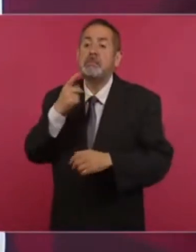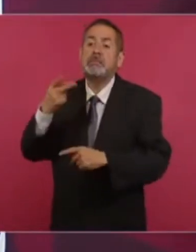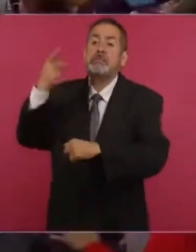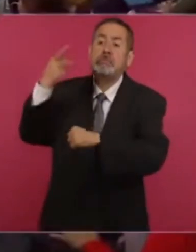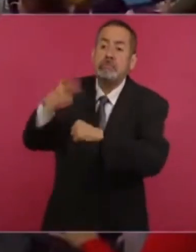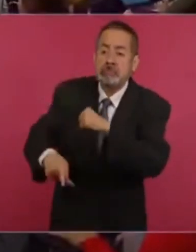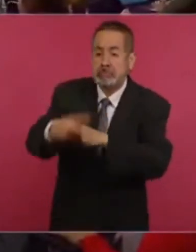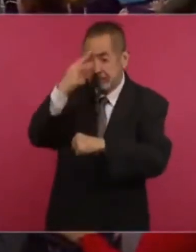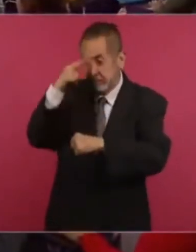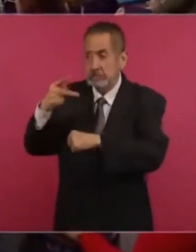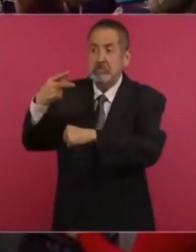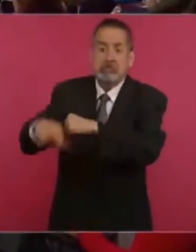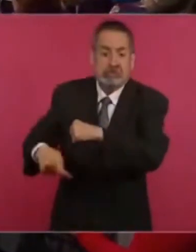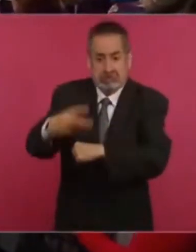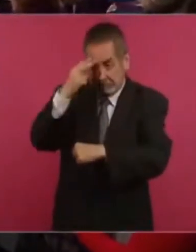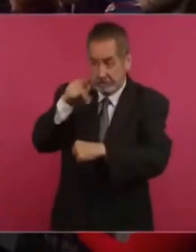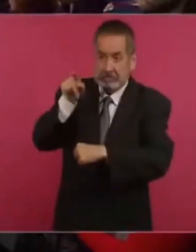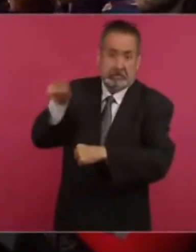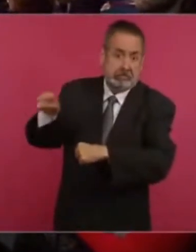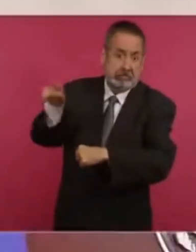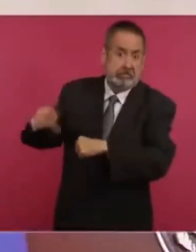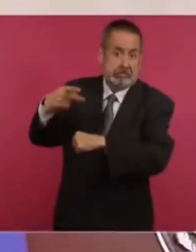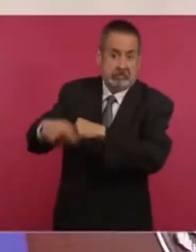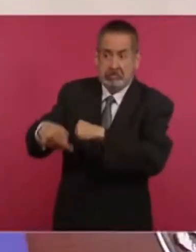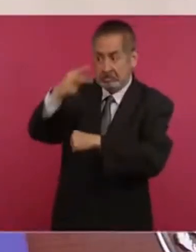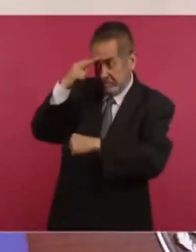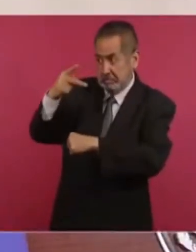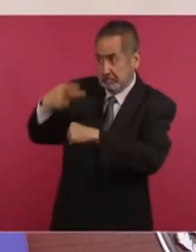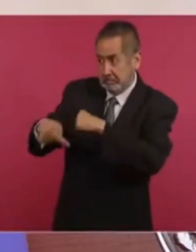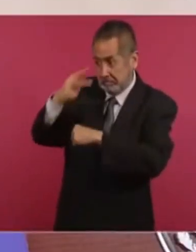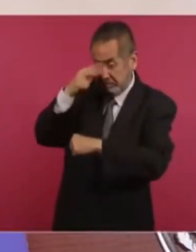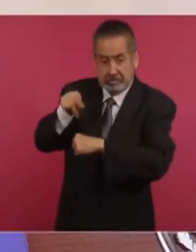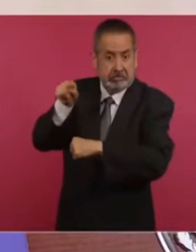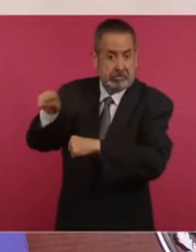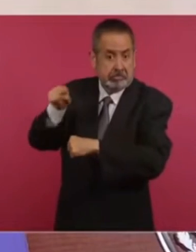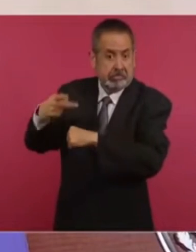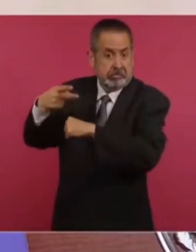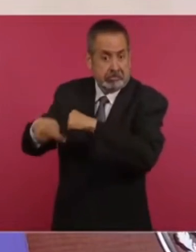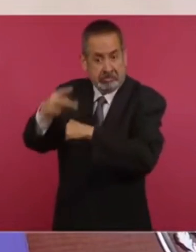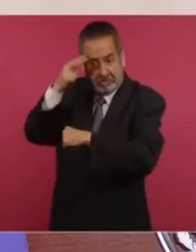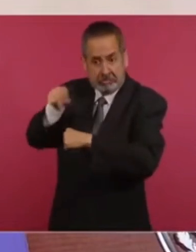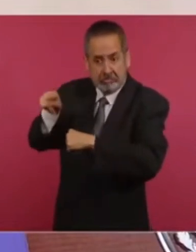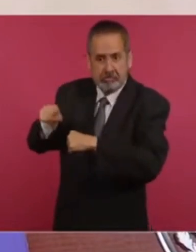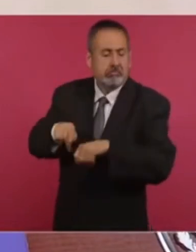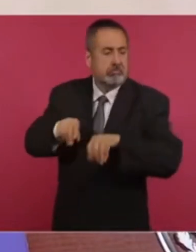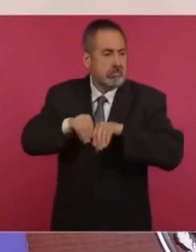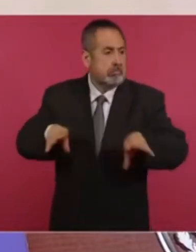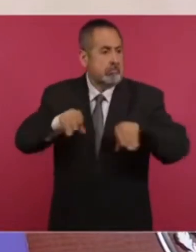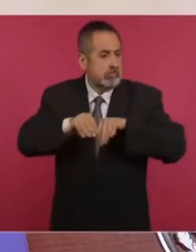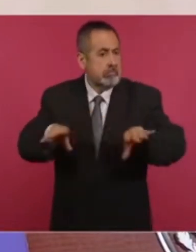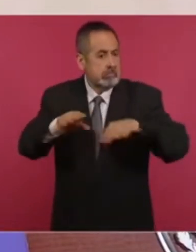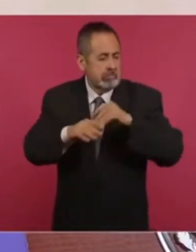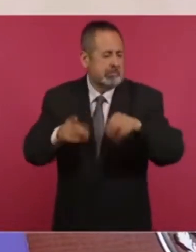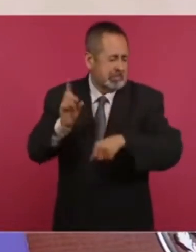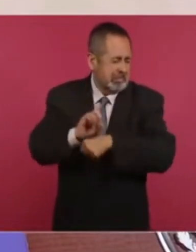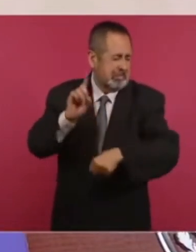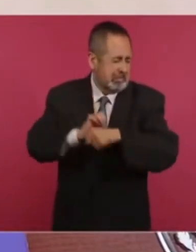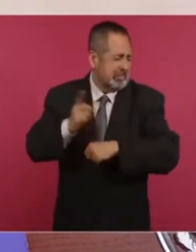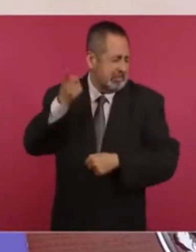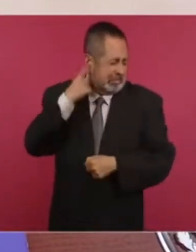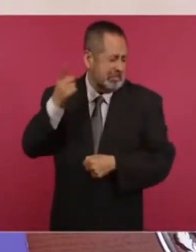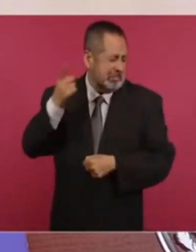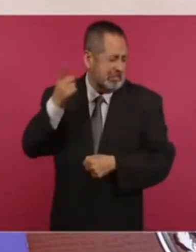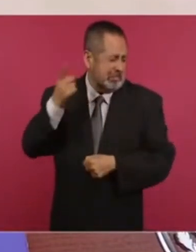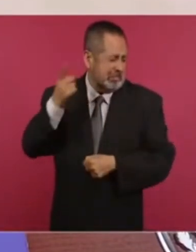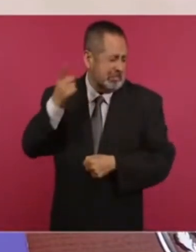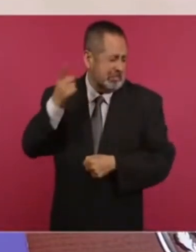Para México, peligro para México, peligro para México, peligro para México, peligro para México. En radio, televisión, día y noche,